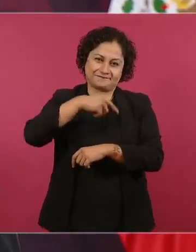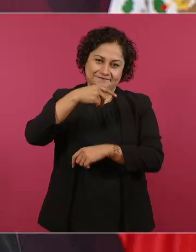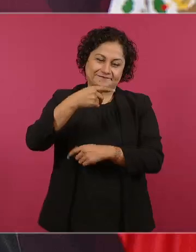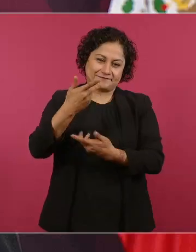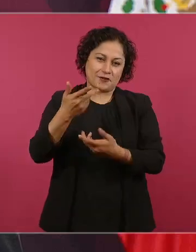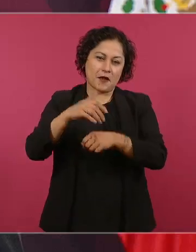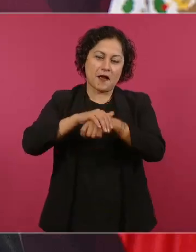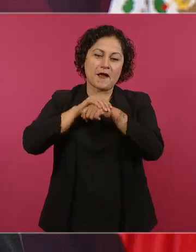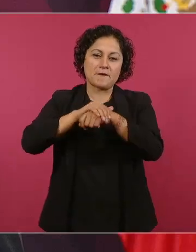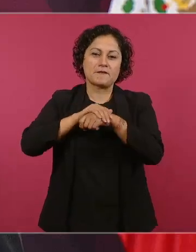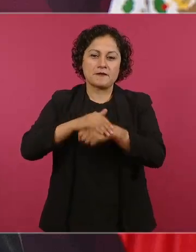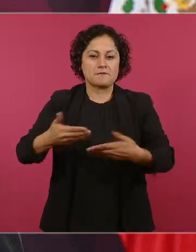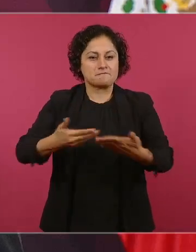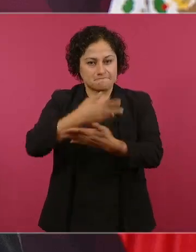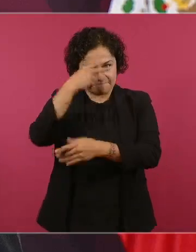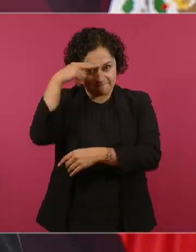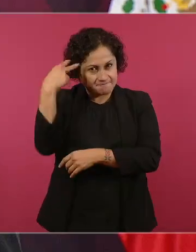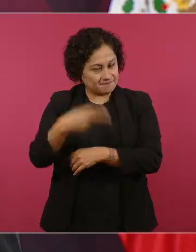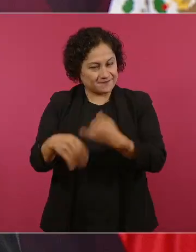García.